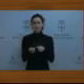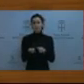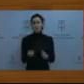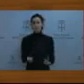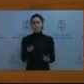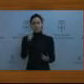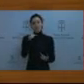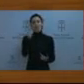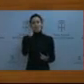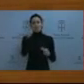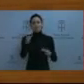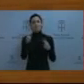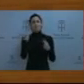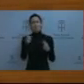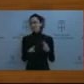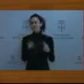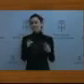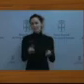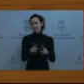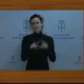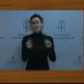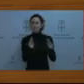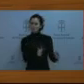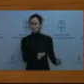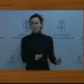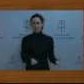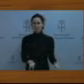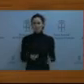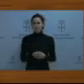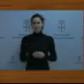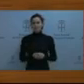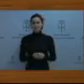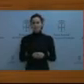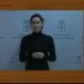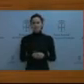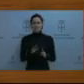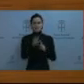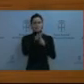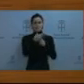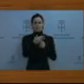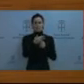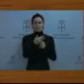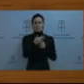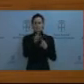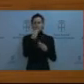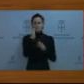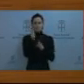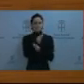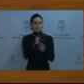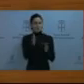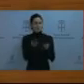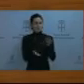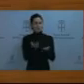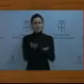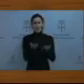identifica con este territorio. Por ello, nuestra situación es notablemente mejor que la situación que